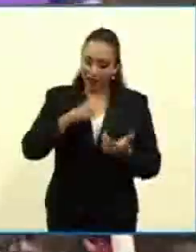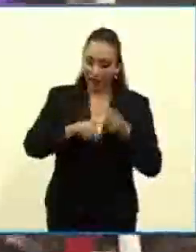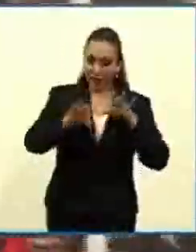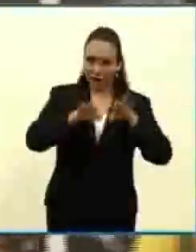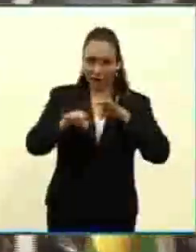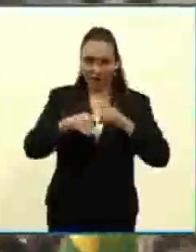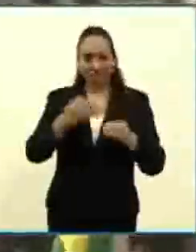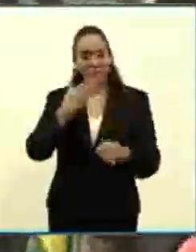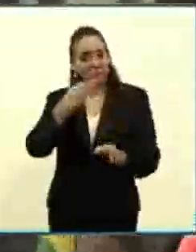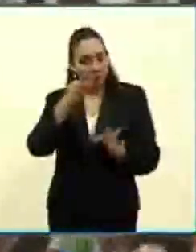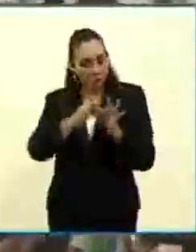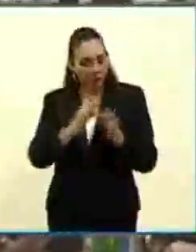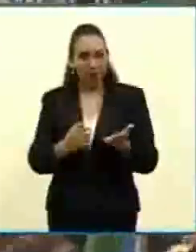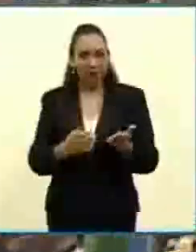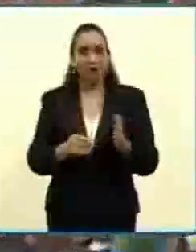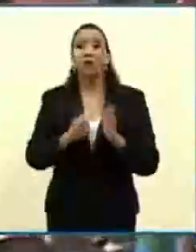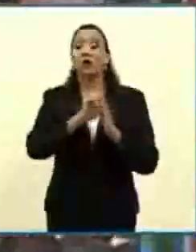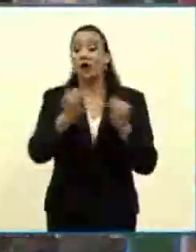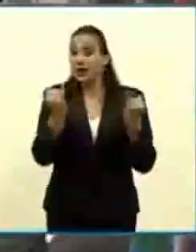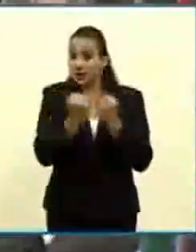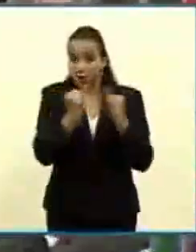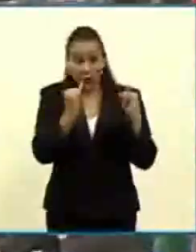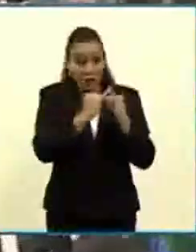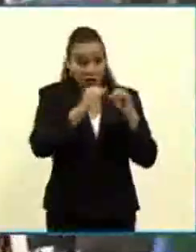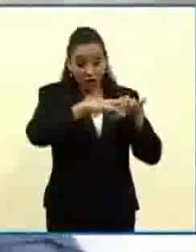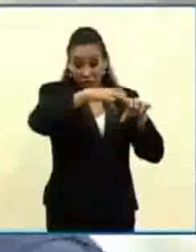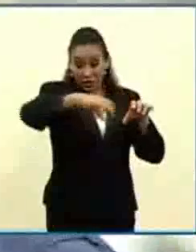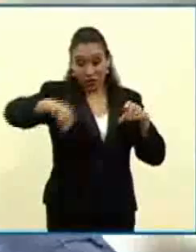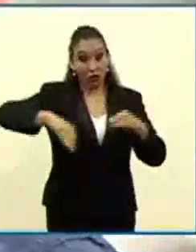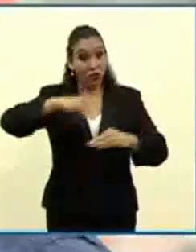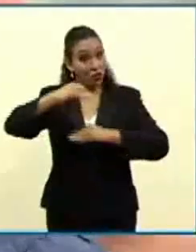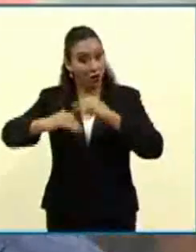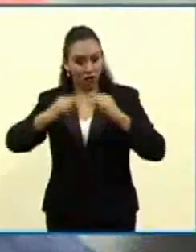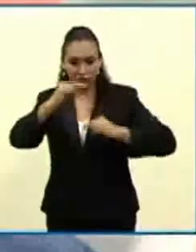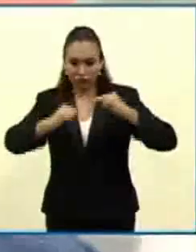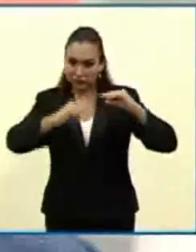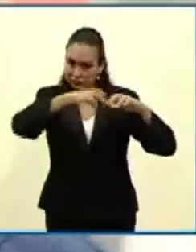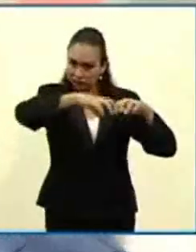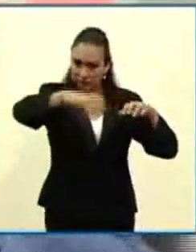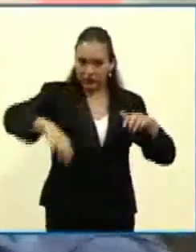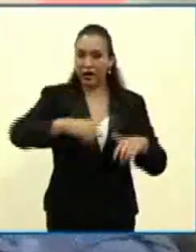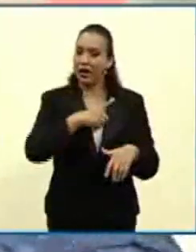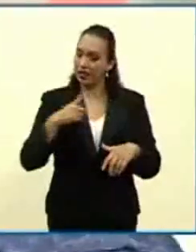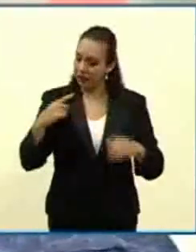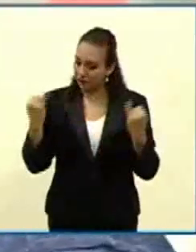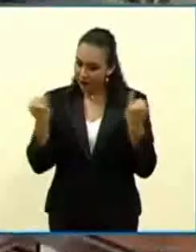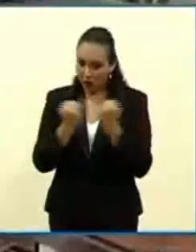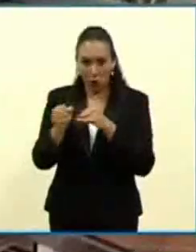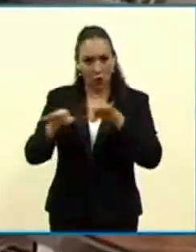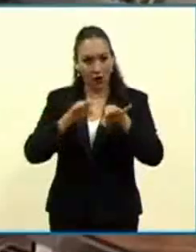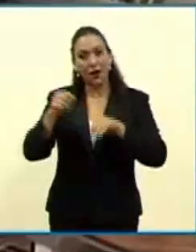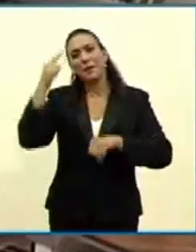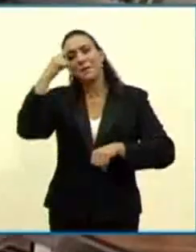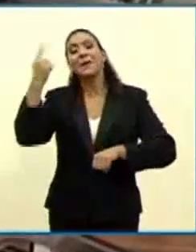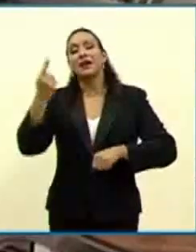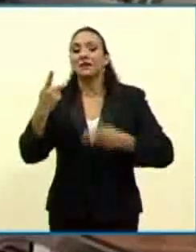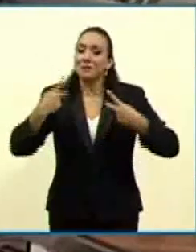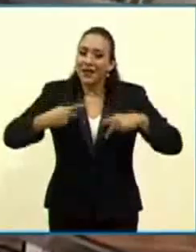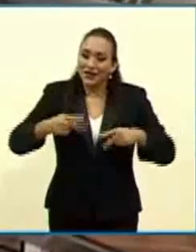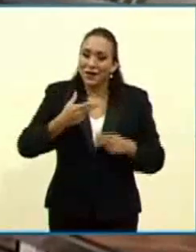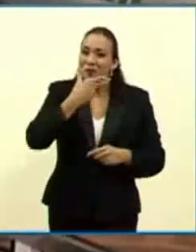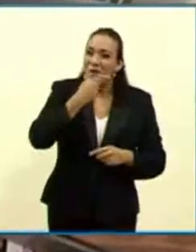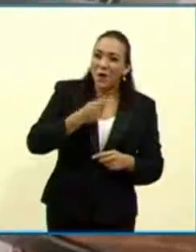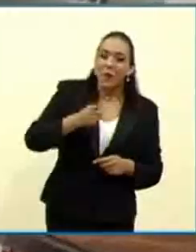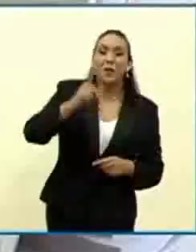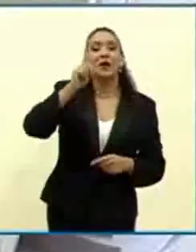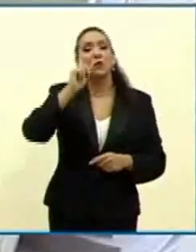las áreas administrativas como jurisdiccionales del Consejo. Busca promover redes de apoyo para fomentar el bienestar entre personas que